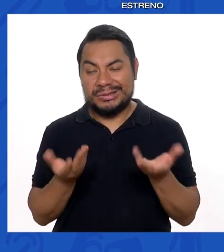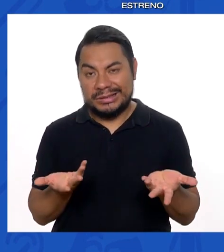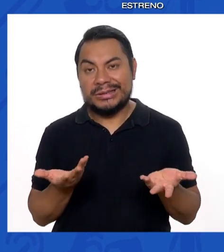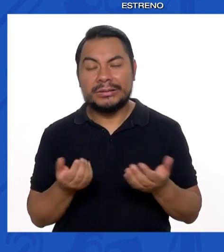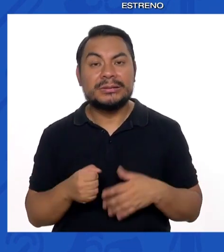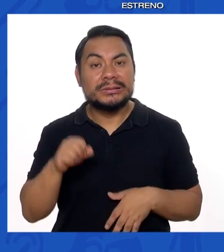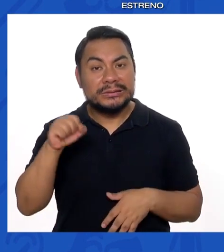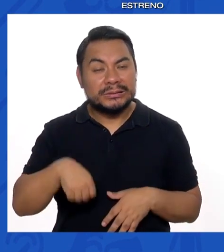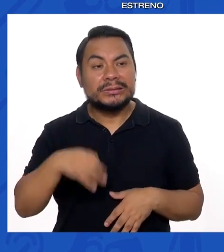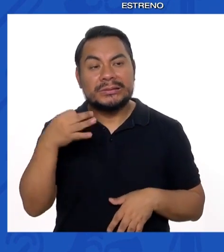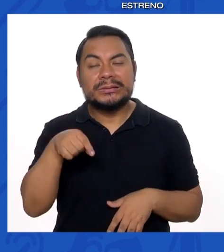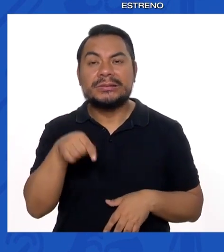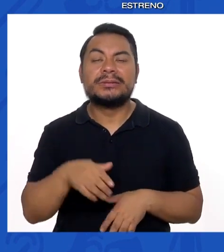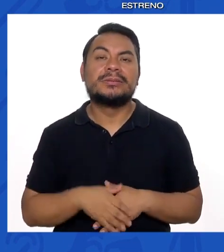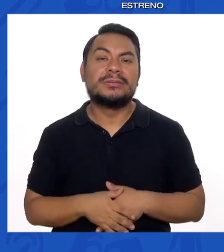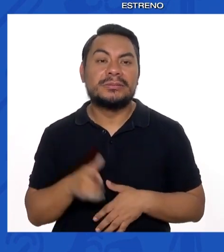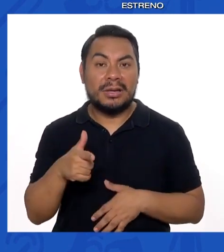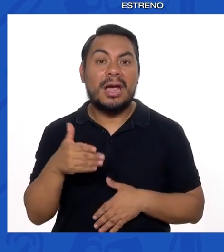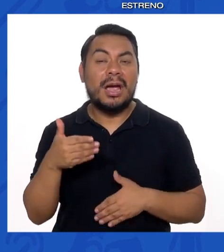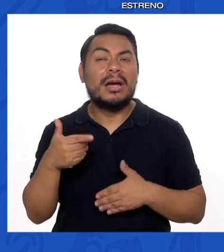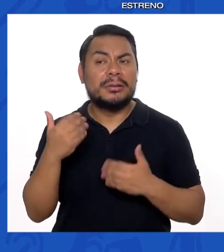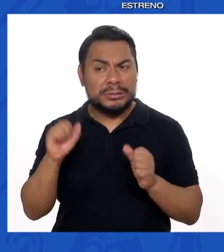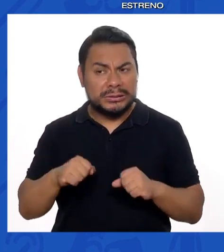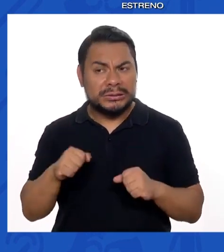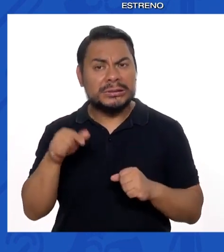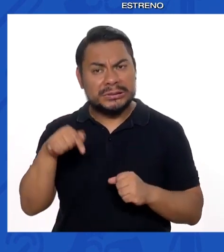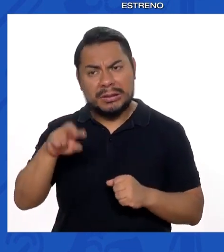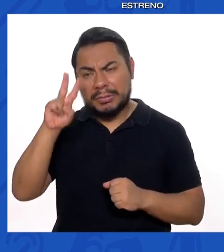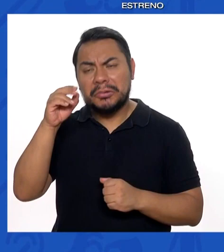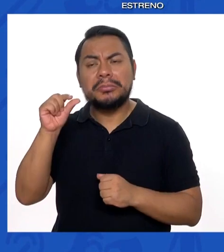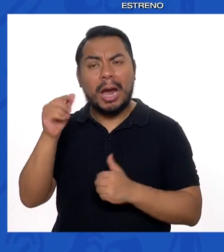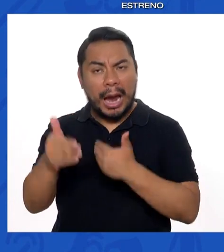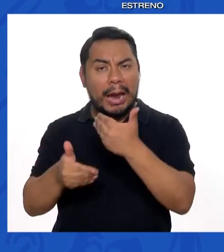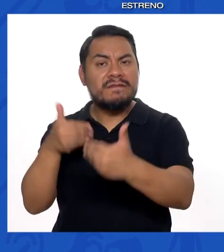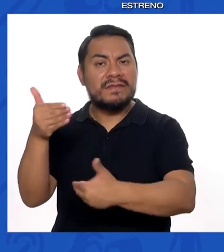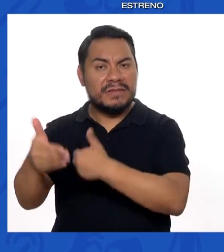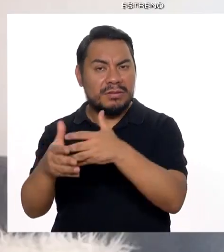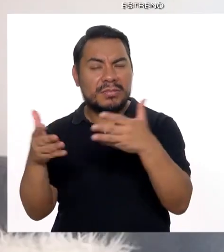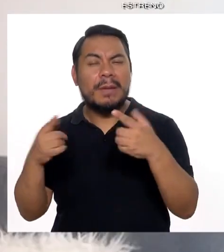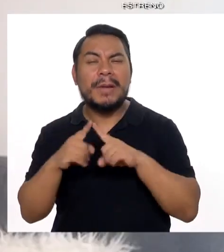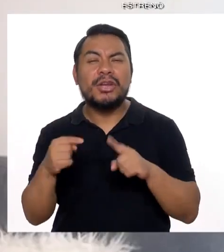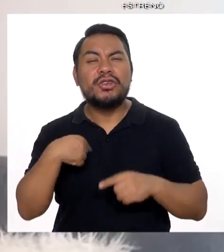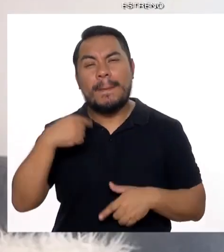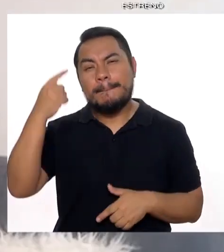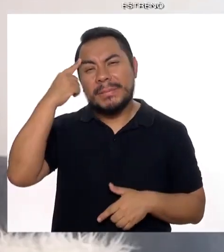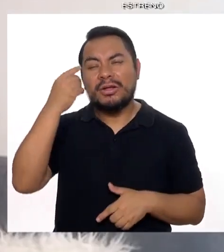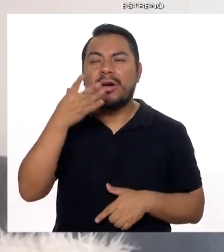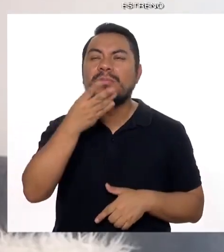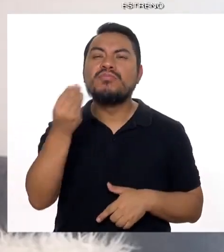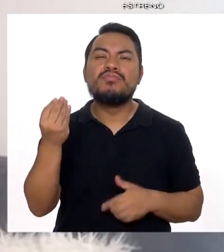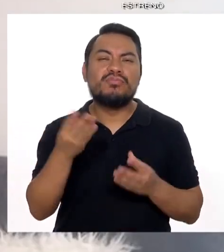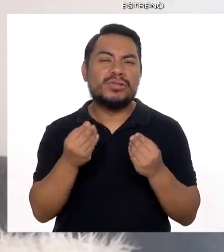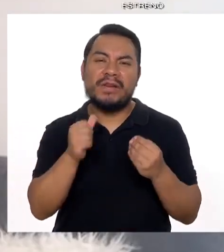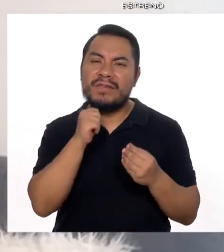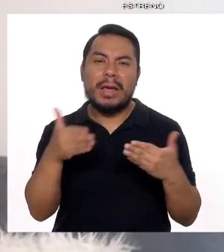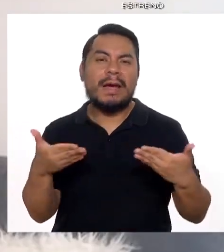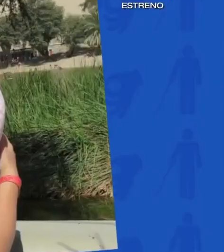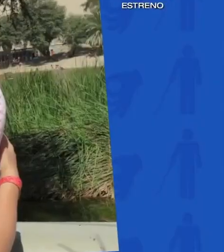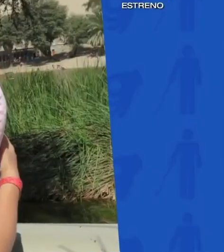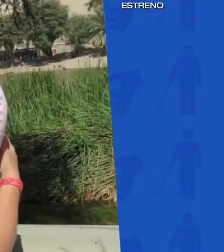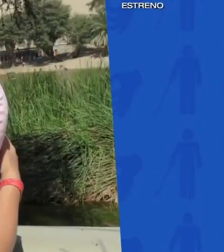Perú se ha avanzado bastante, yo pienso que todavía existen muchas